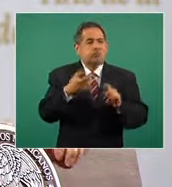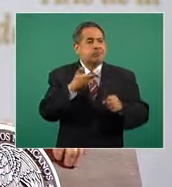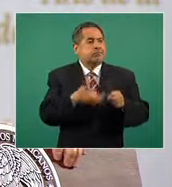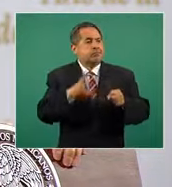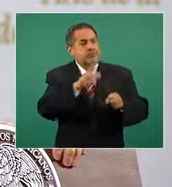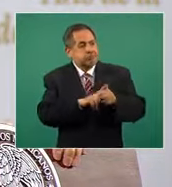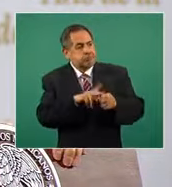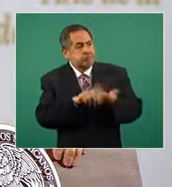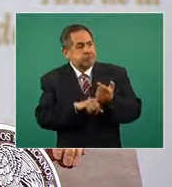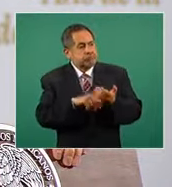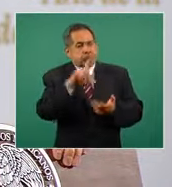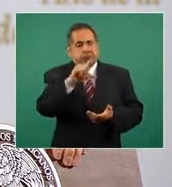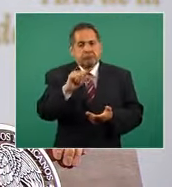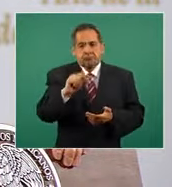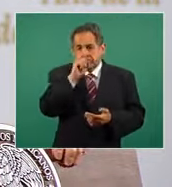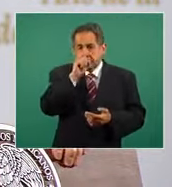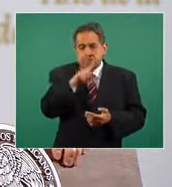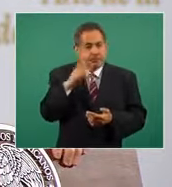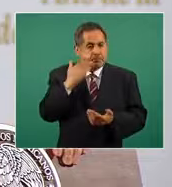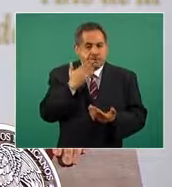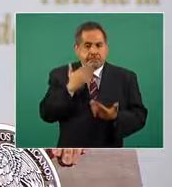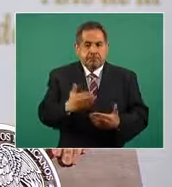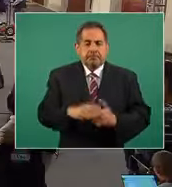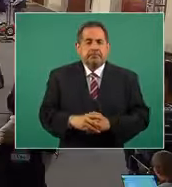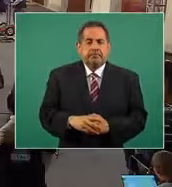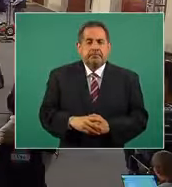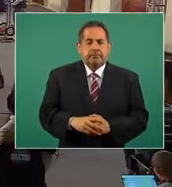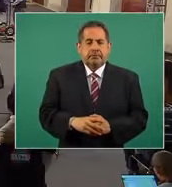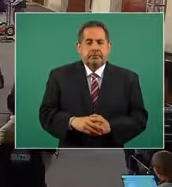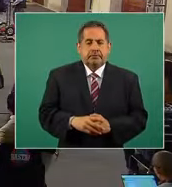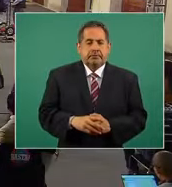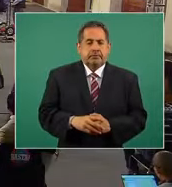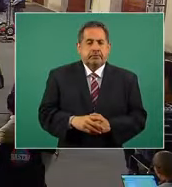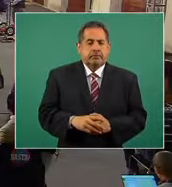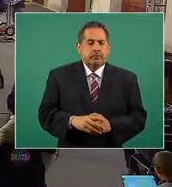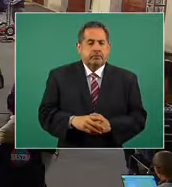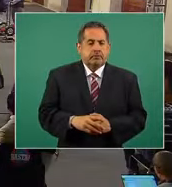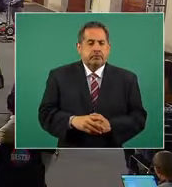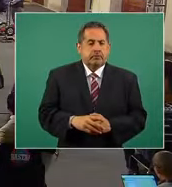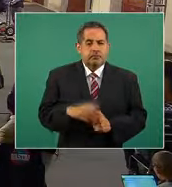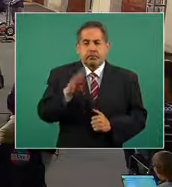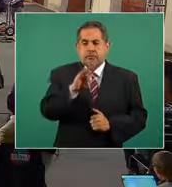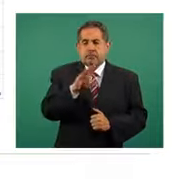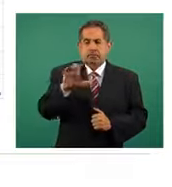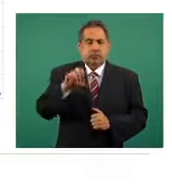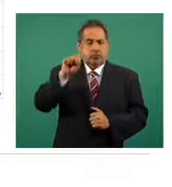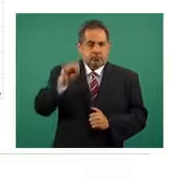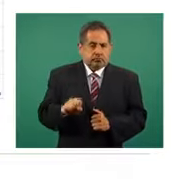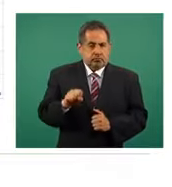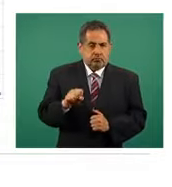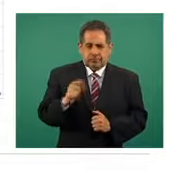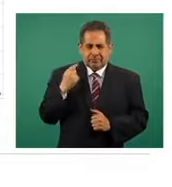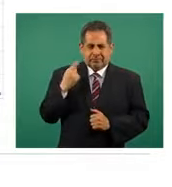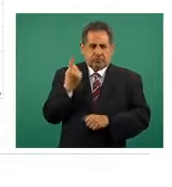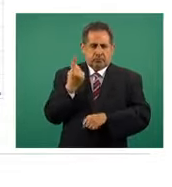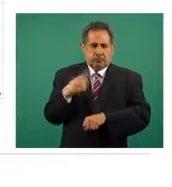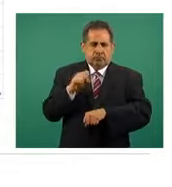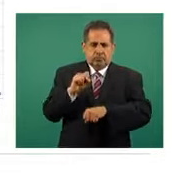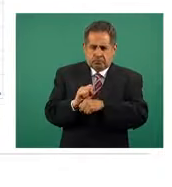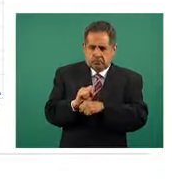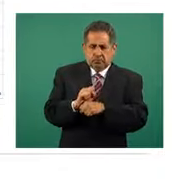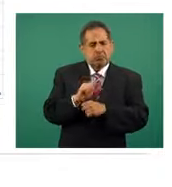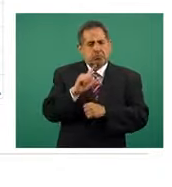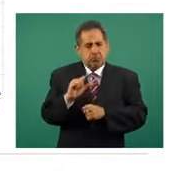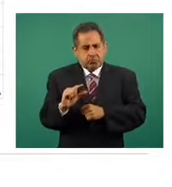hospitalización también va a la baja. La siguiente. Baja California Sur tiene apenas una semana de reducción y había